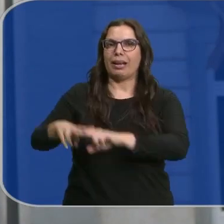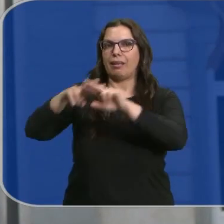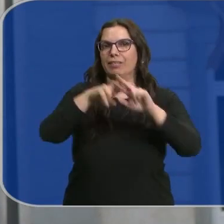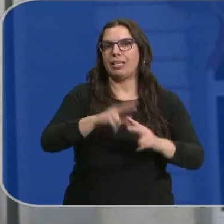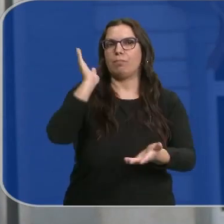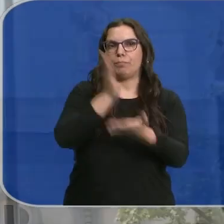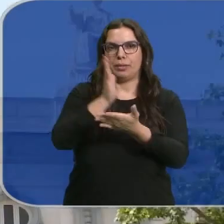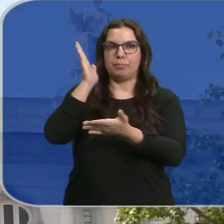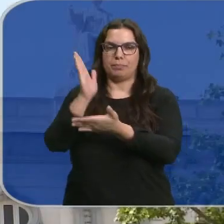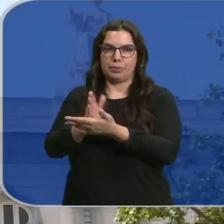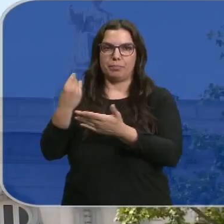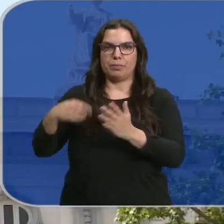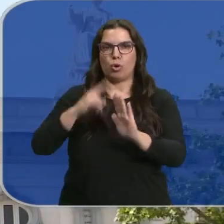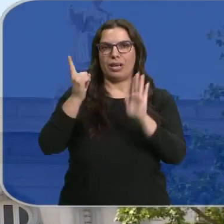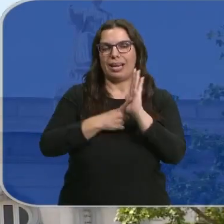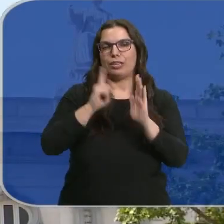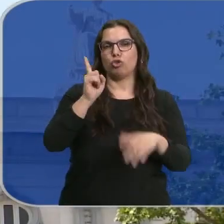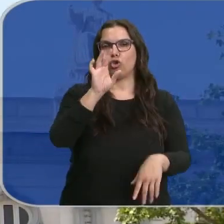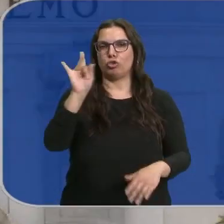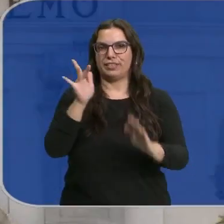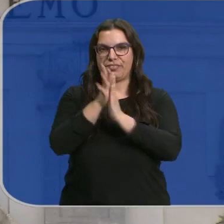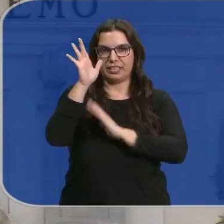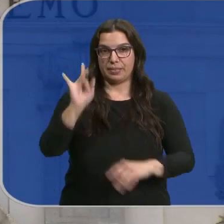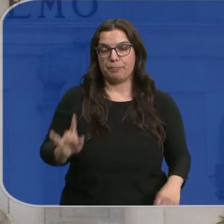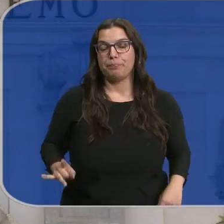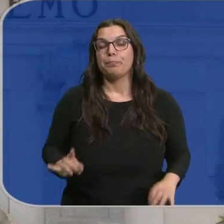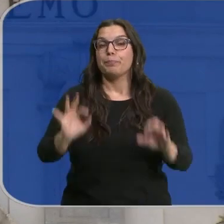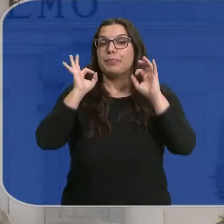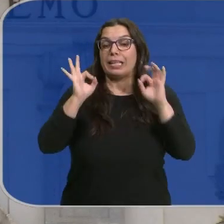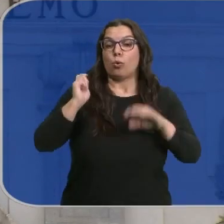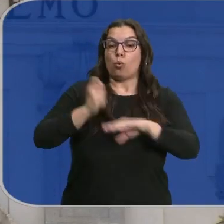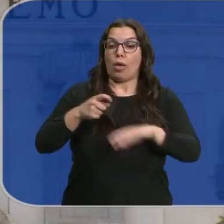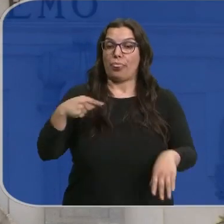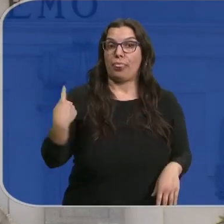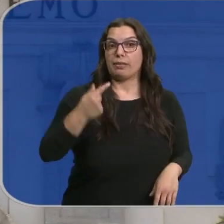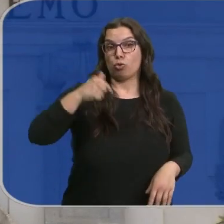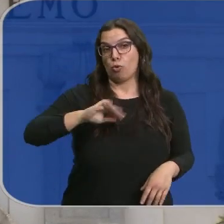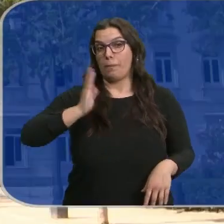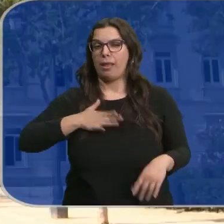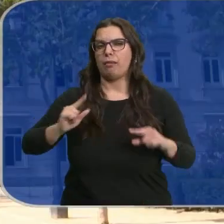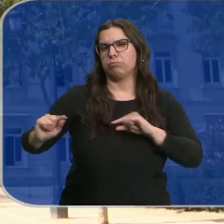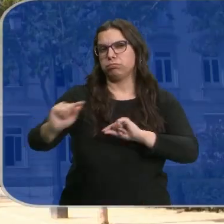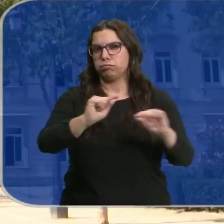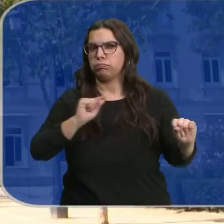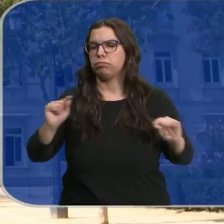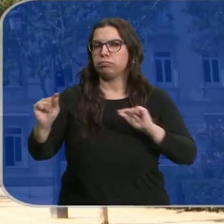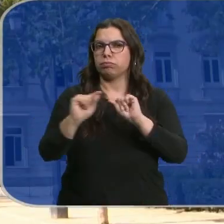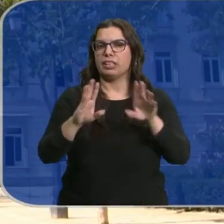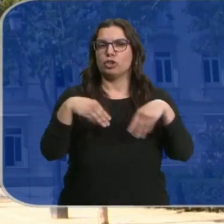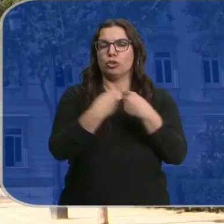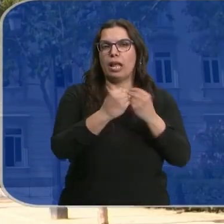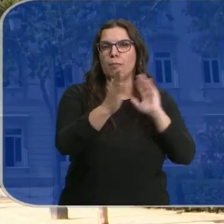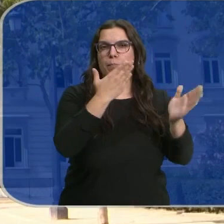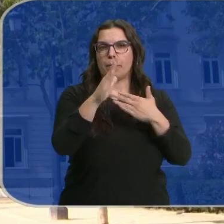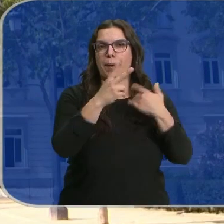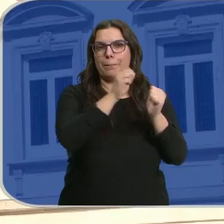las penas tras la entrada en vigor de la ley del solo sí es sí. En concreto, los magistrados entre hoy y mañana van a debatir en torno a 29 de los